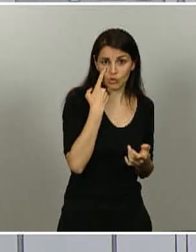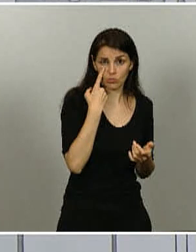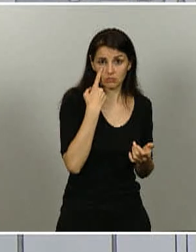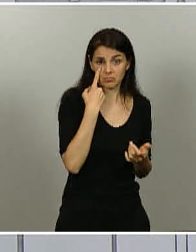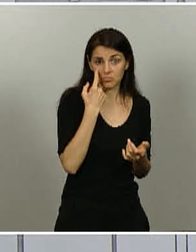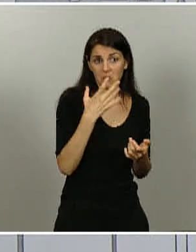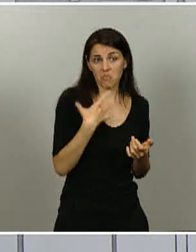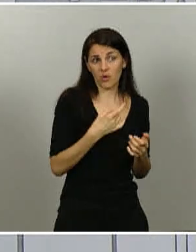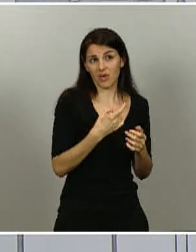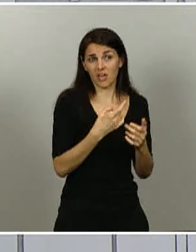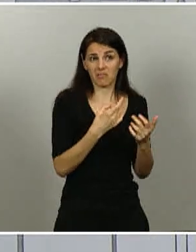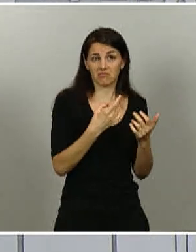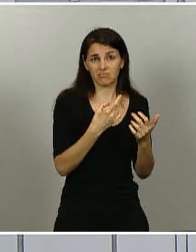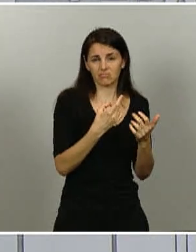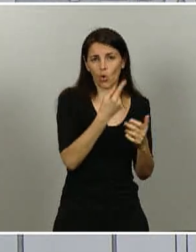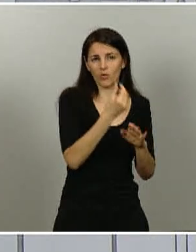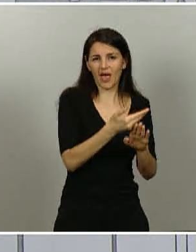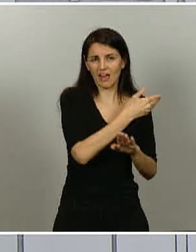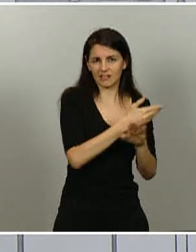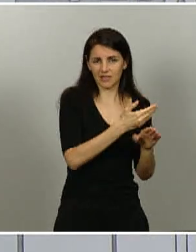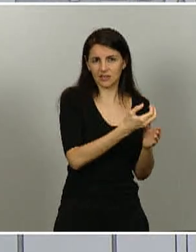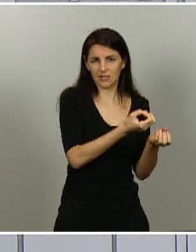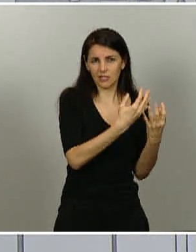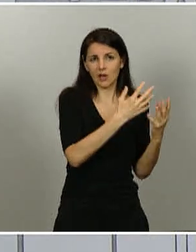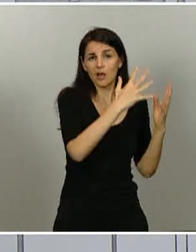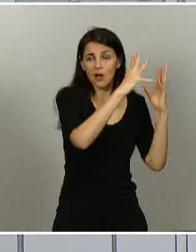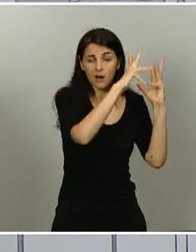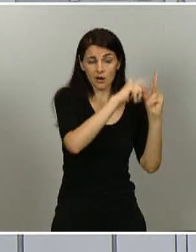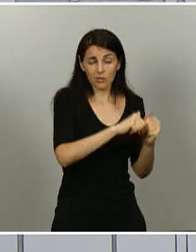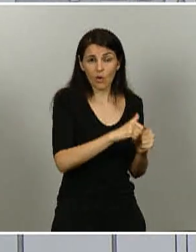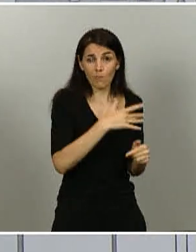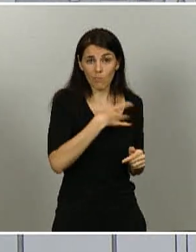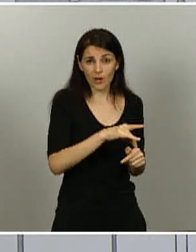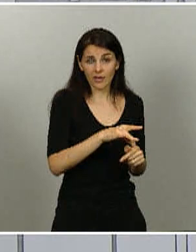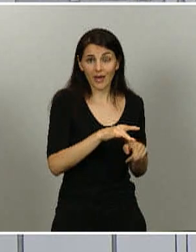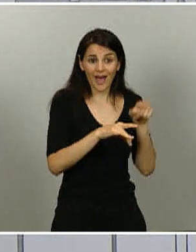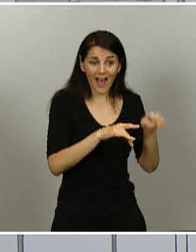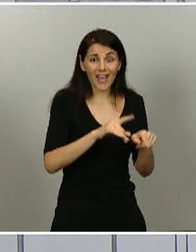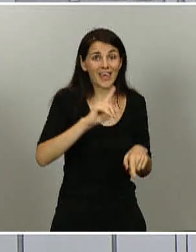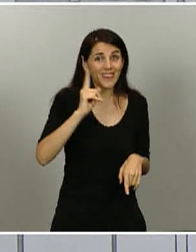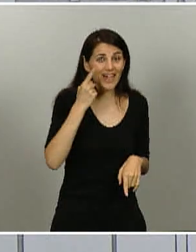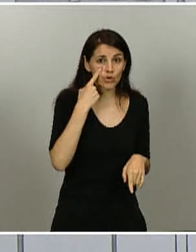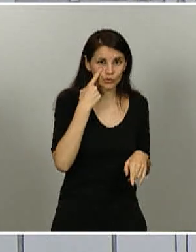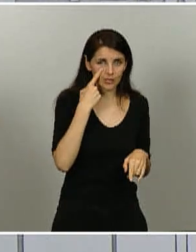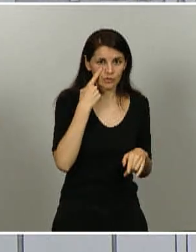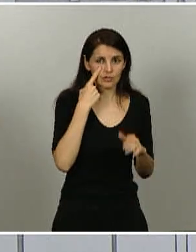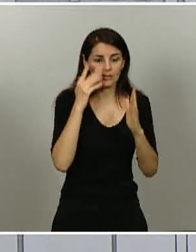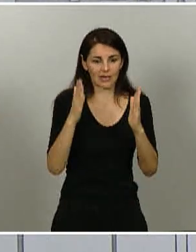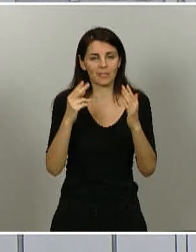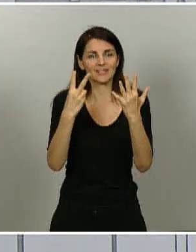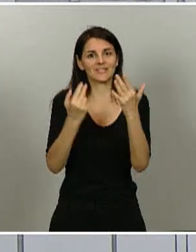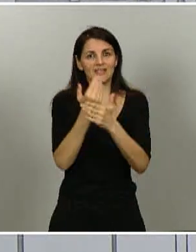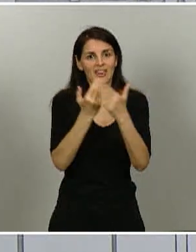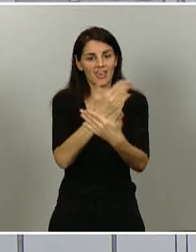equivalente, y esa serie se puede más o menos seguir manteniendo. Tenemos los diagnosticados en los 7 días previos y los diagnosticados en los 14